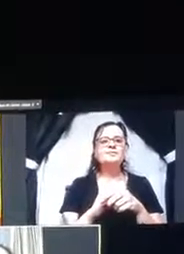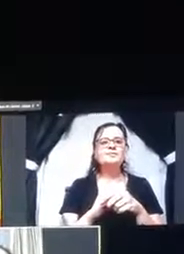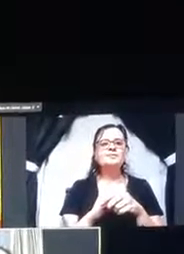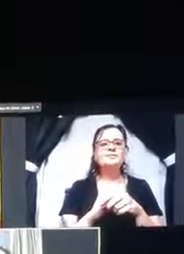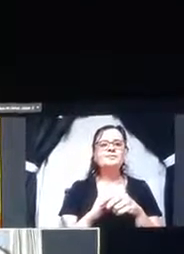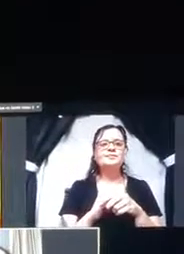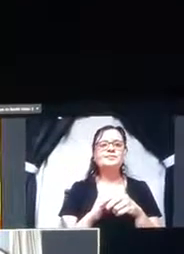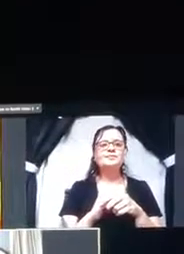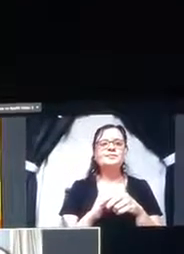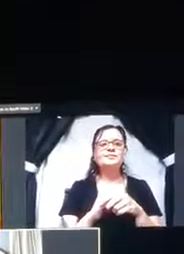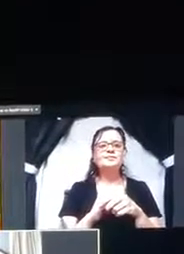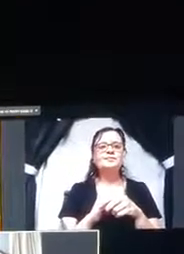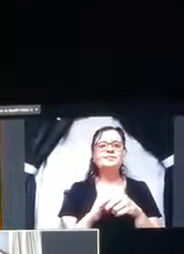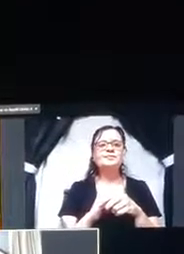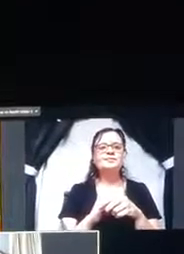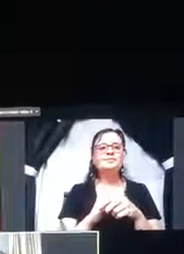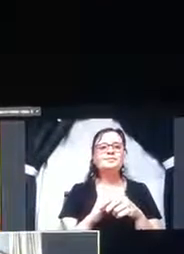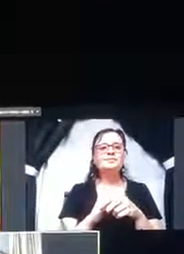nuestros colegas